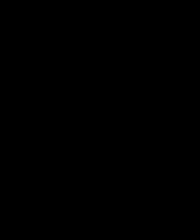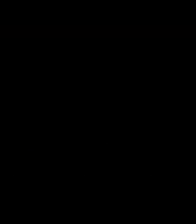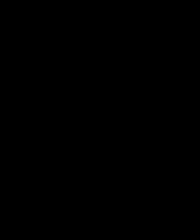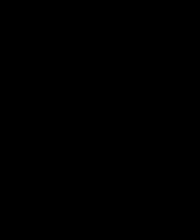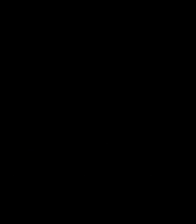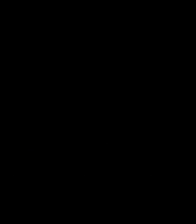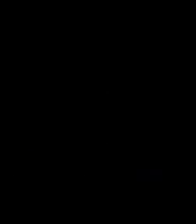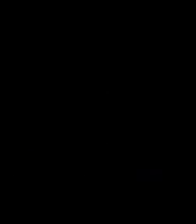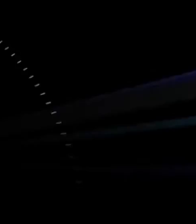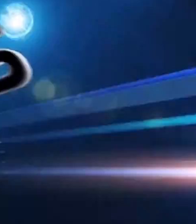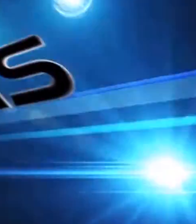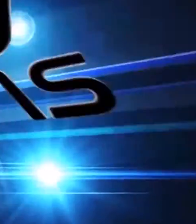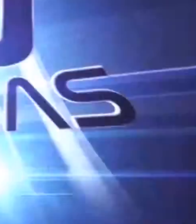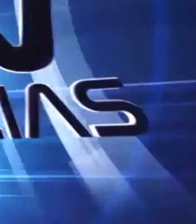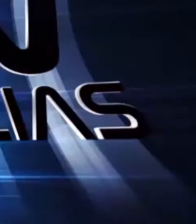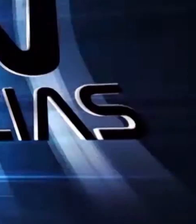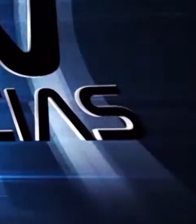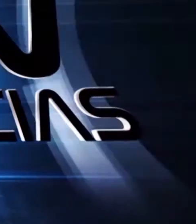¡Gracias! ¡Gracias!